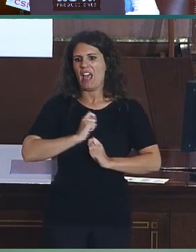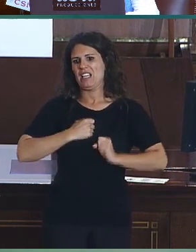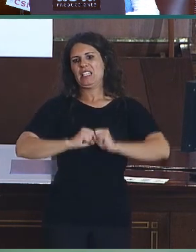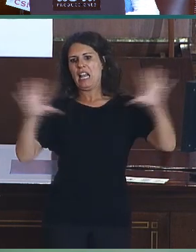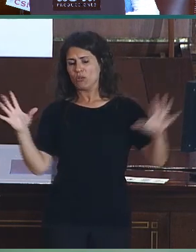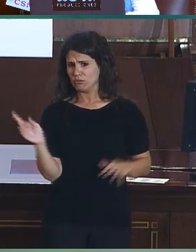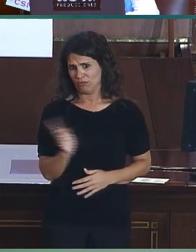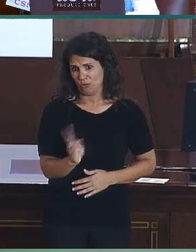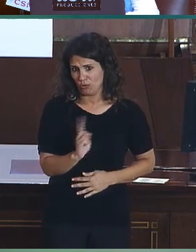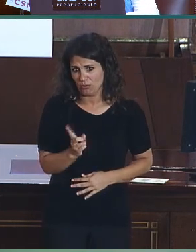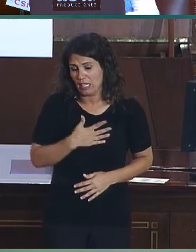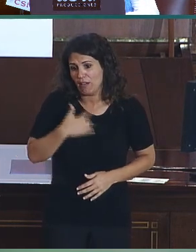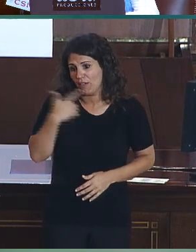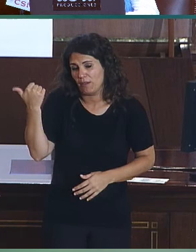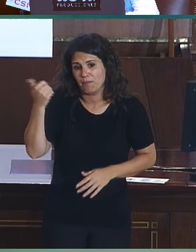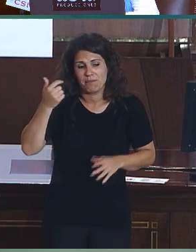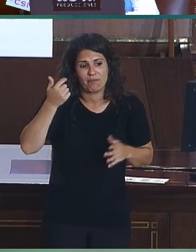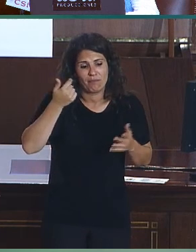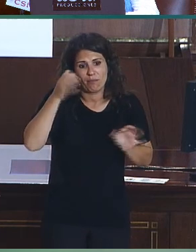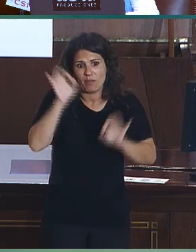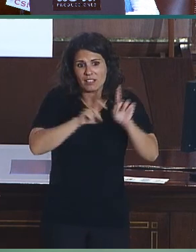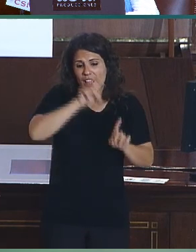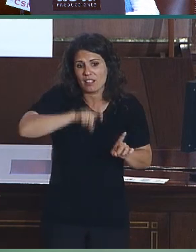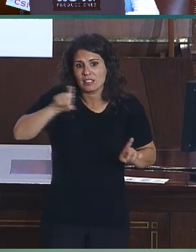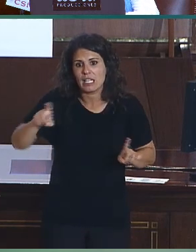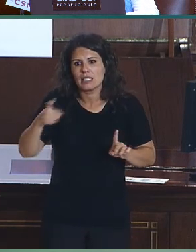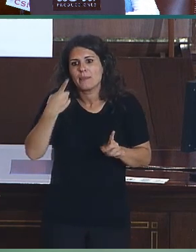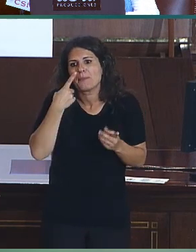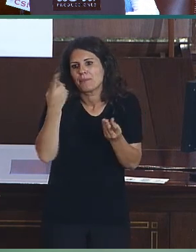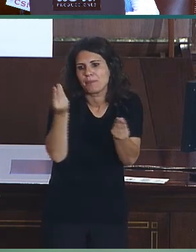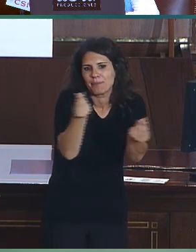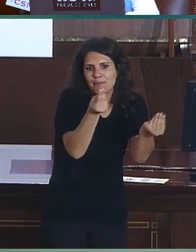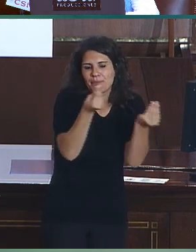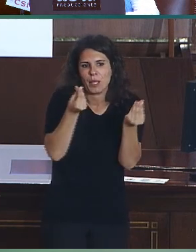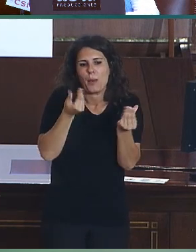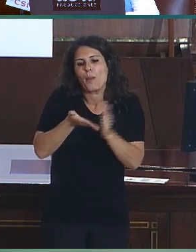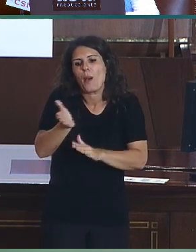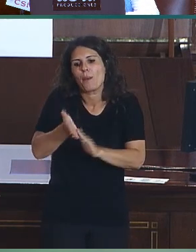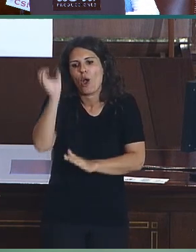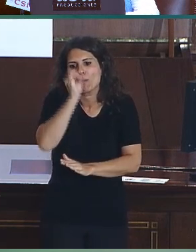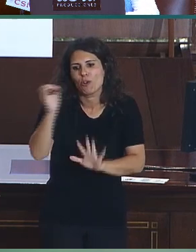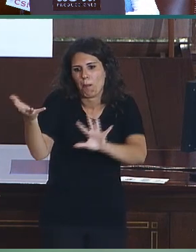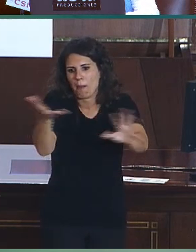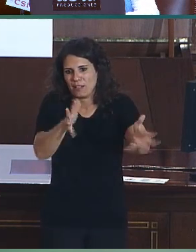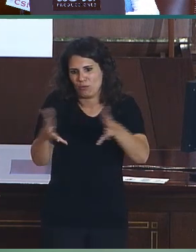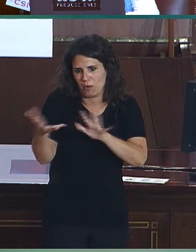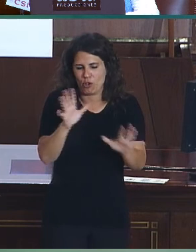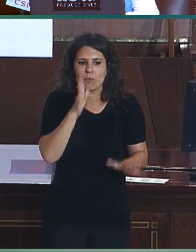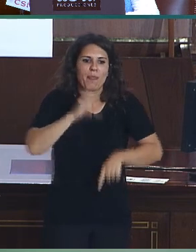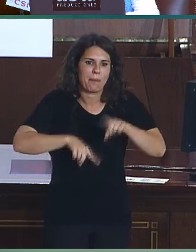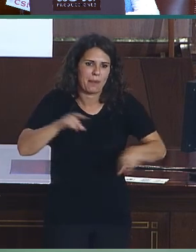estadísticos tampoco son, o sea, sí se ven tendencias por grupos de edad, pero los estadísticos no son